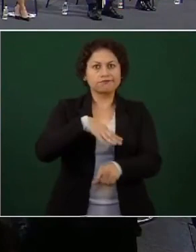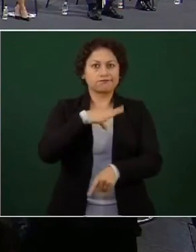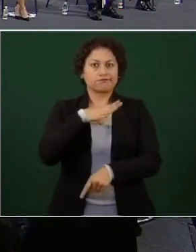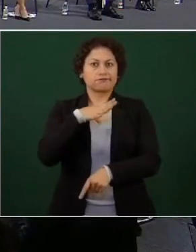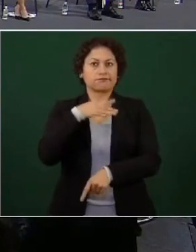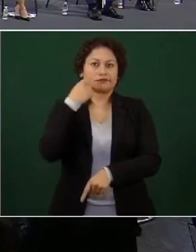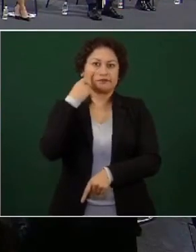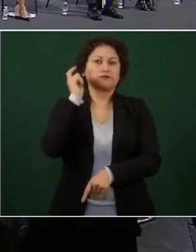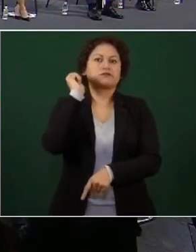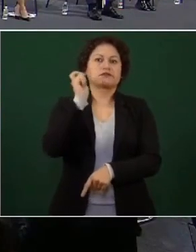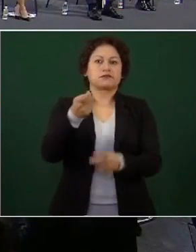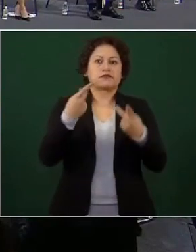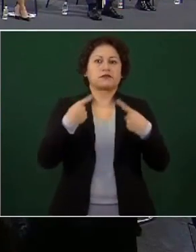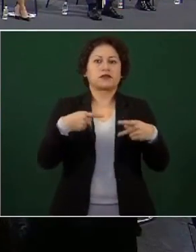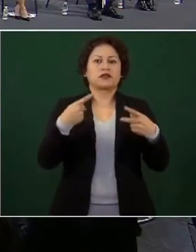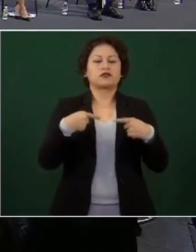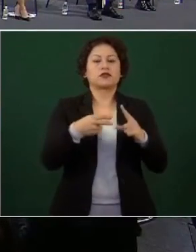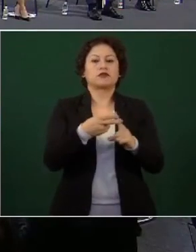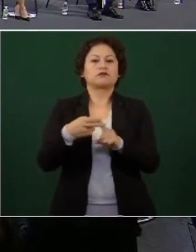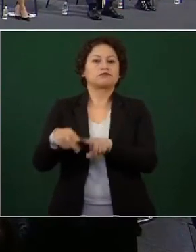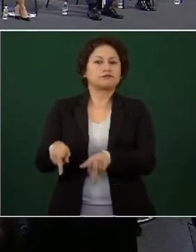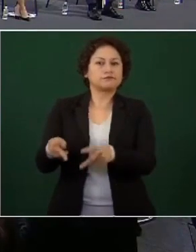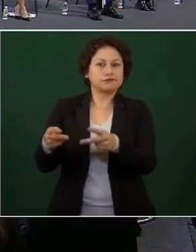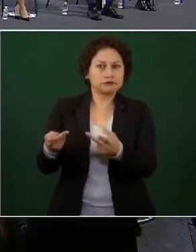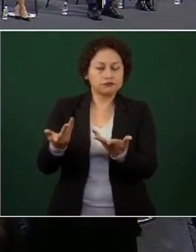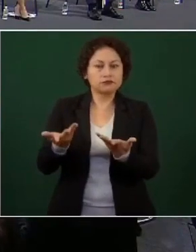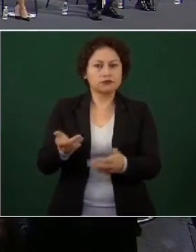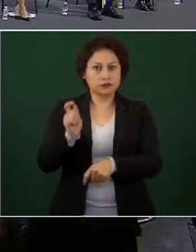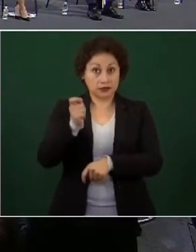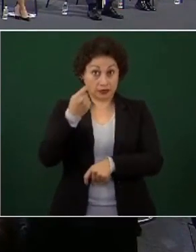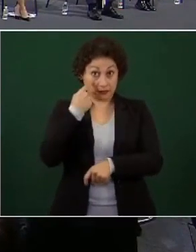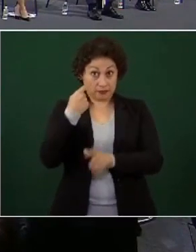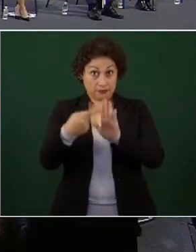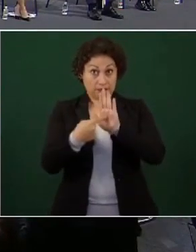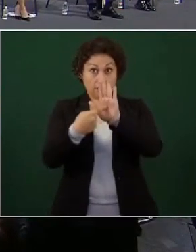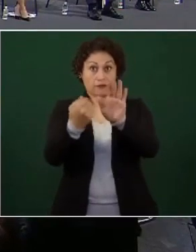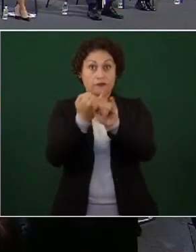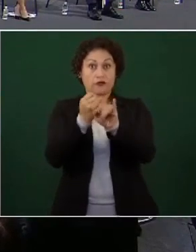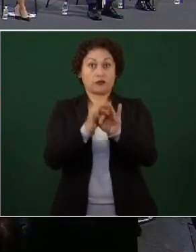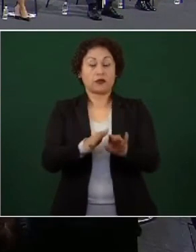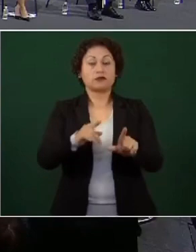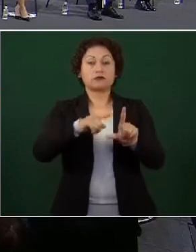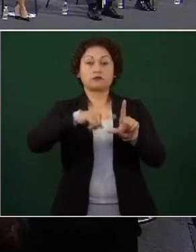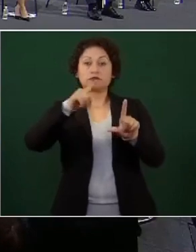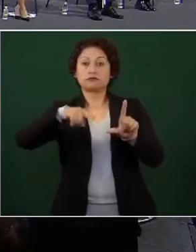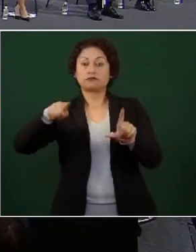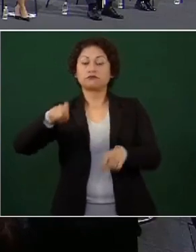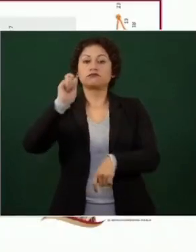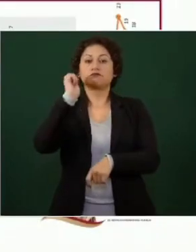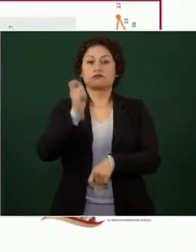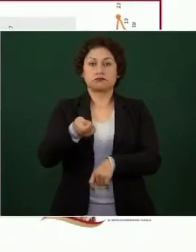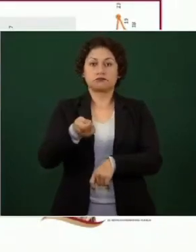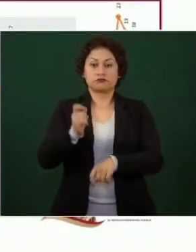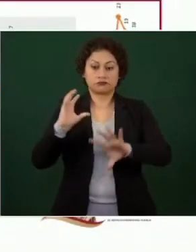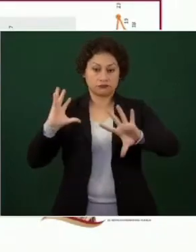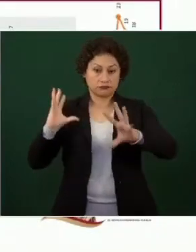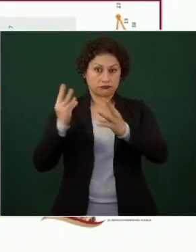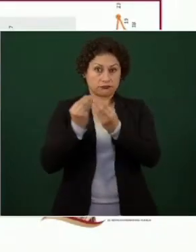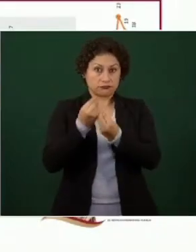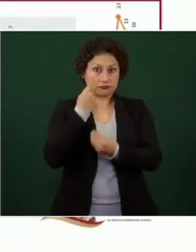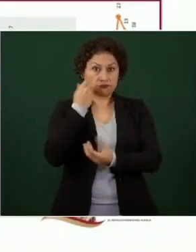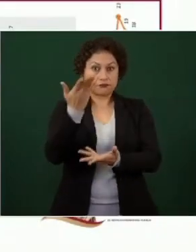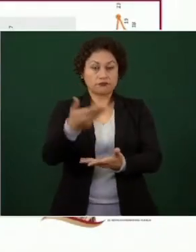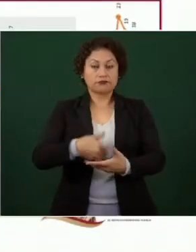personas. Esta es información, ahí pueden ustedes ver en la gráfica el acumulado anual, es